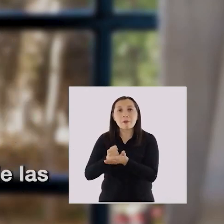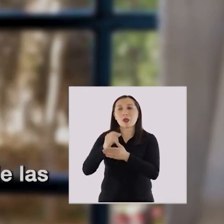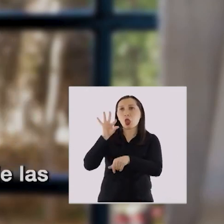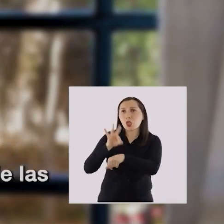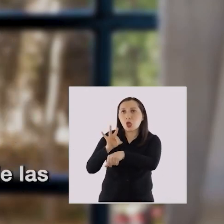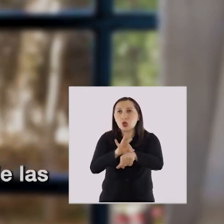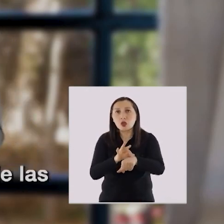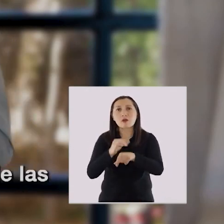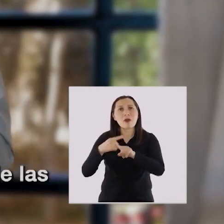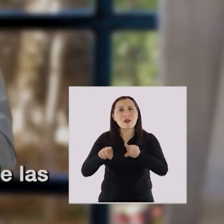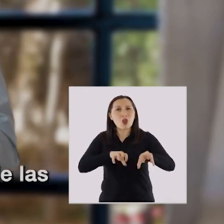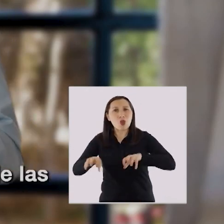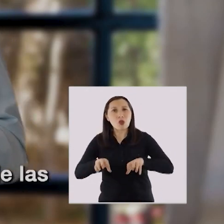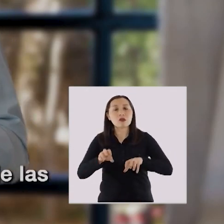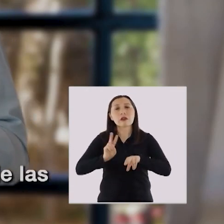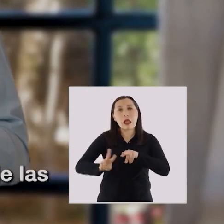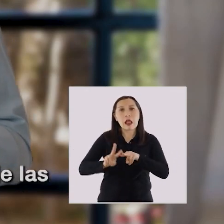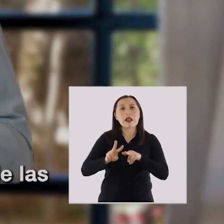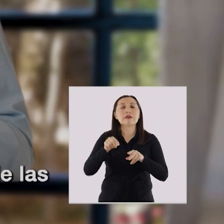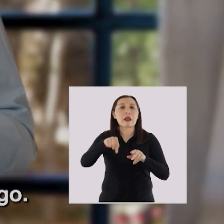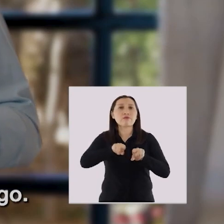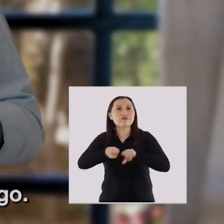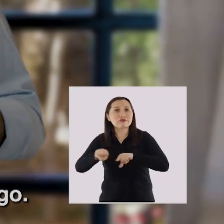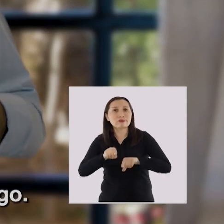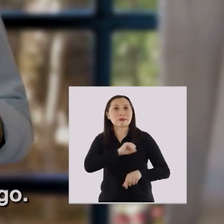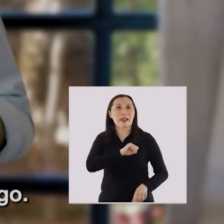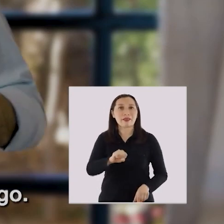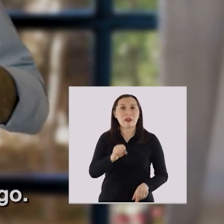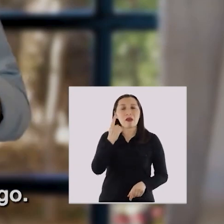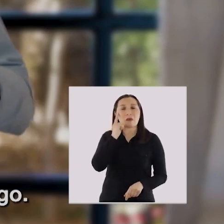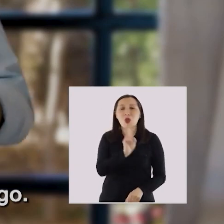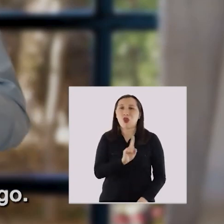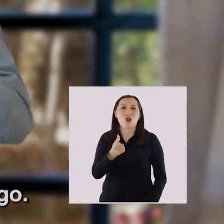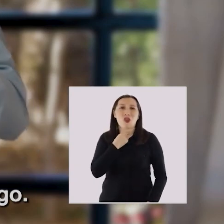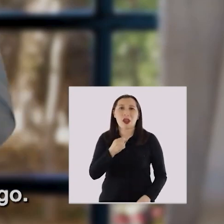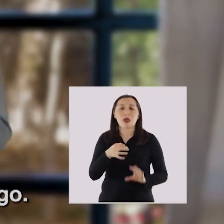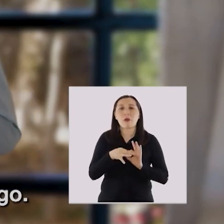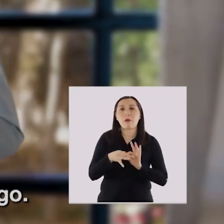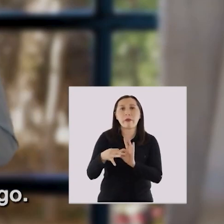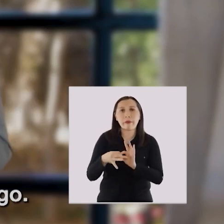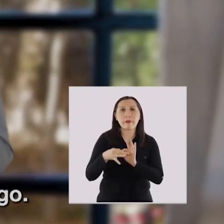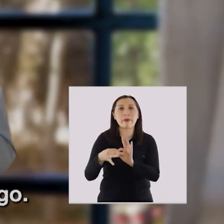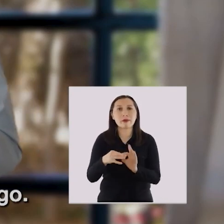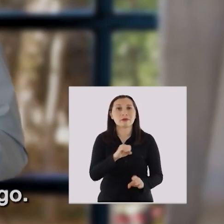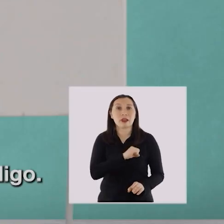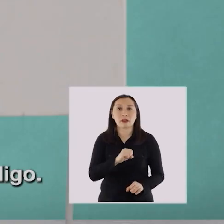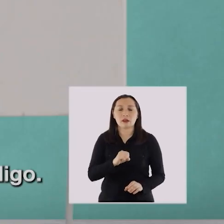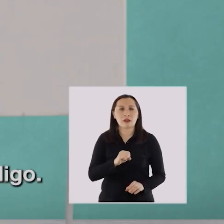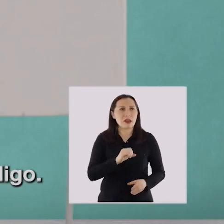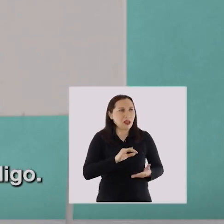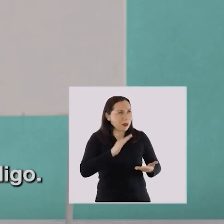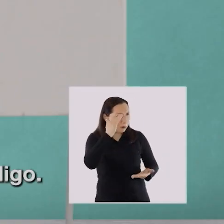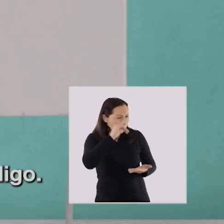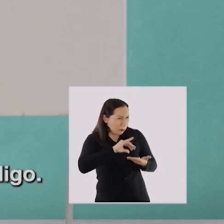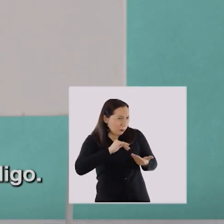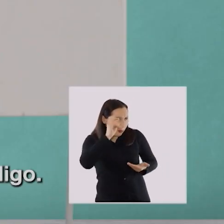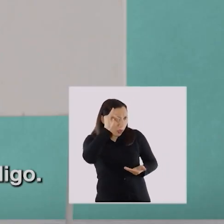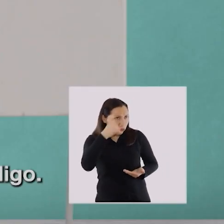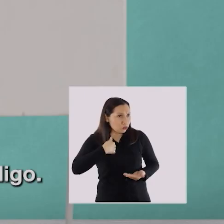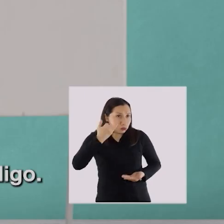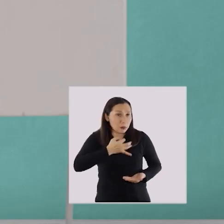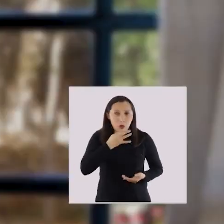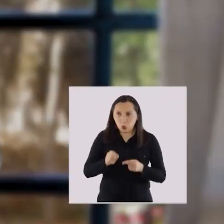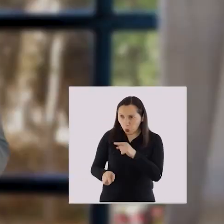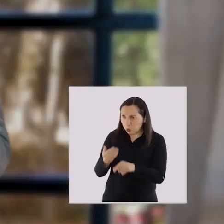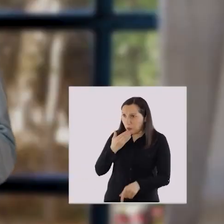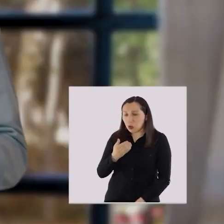trámites, los doctores, gran parte de las cosas se hacen en Santiago, pero no queremos depender de Santiago. Perdón, pero eso es lo que yo